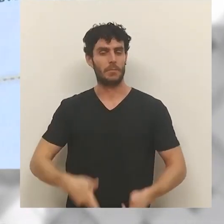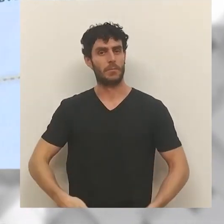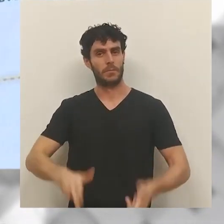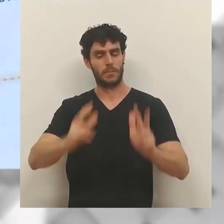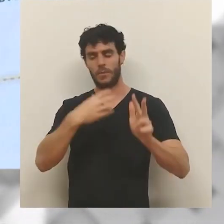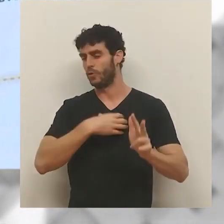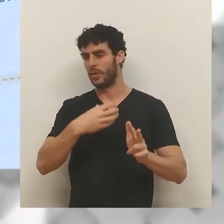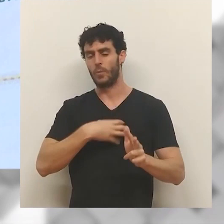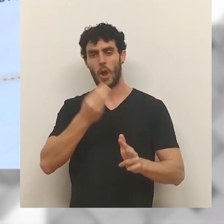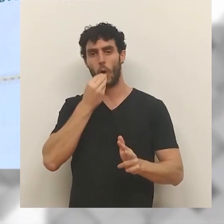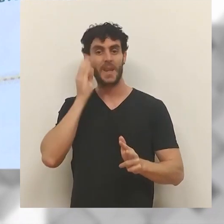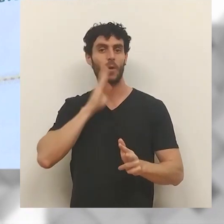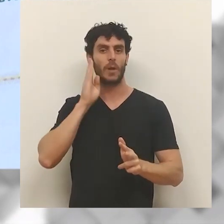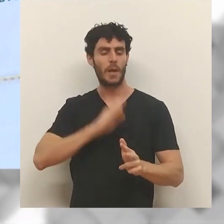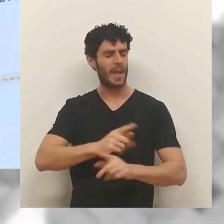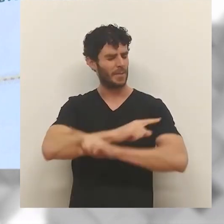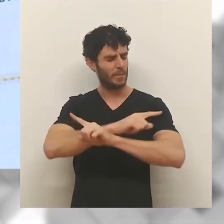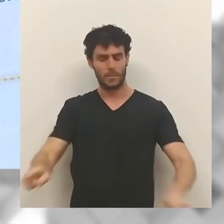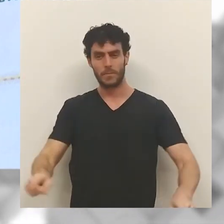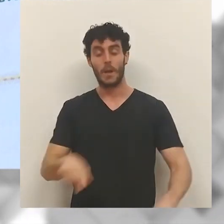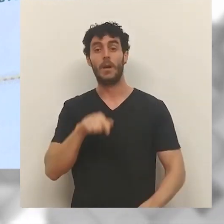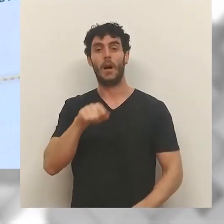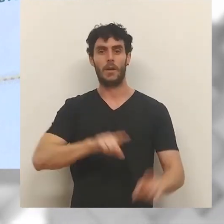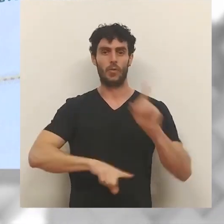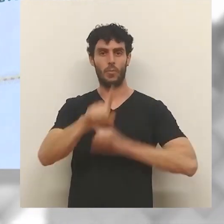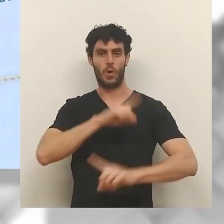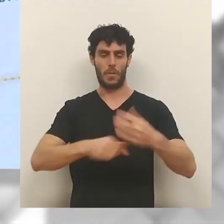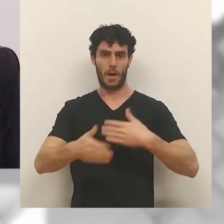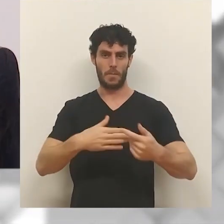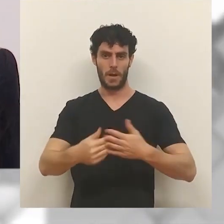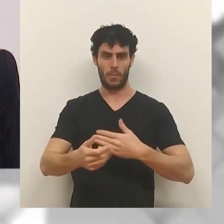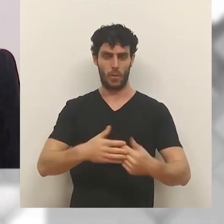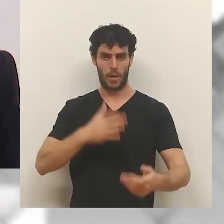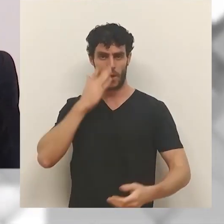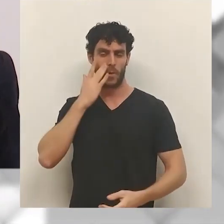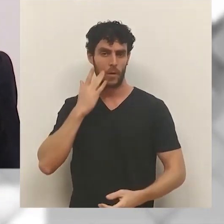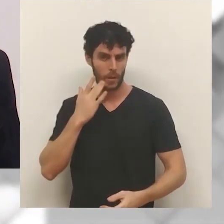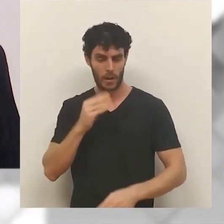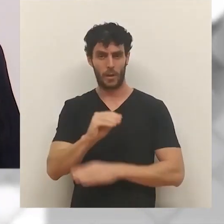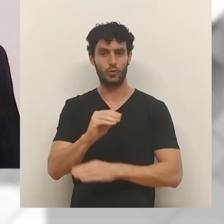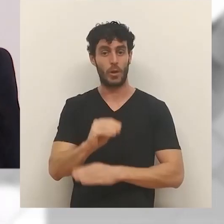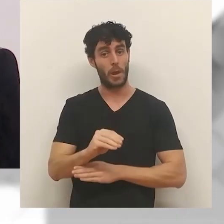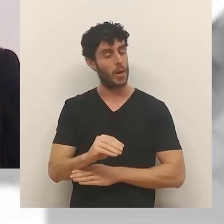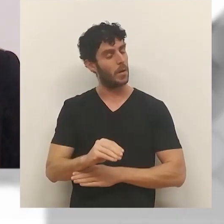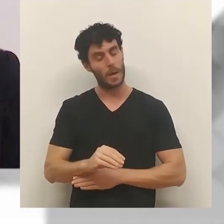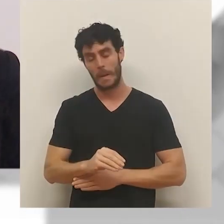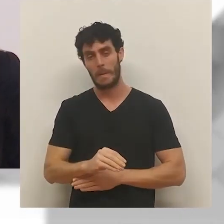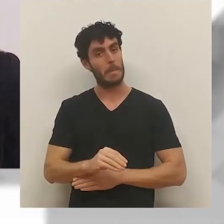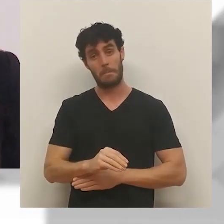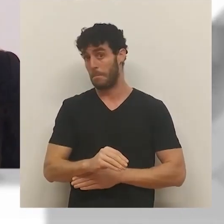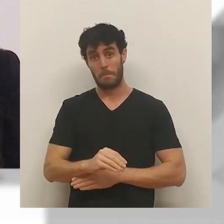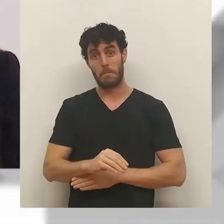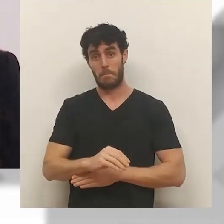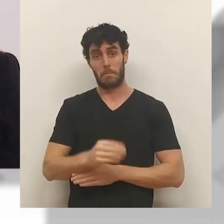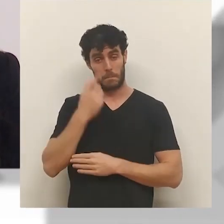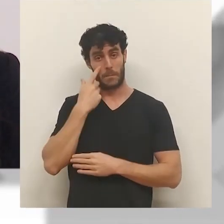bien deja claro que no se puede consentir que se sirva comida contaminada. Ha habido ahí un problema de manipulación, de higiene o de